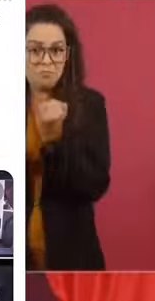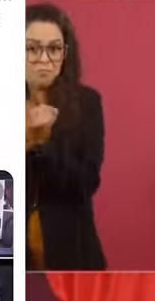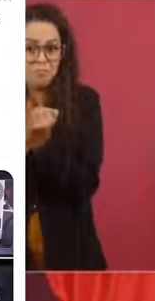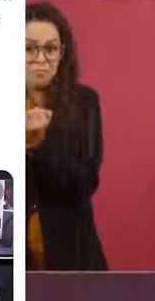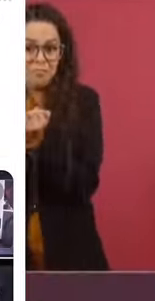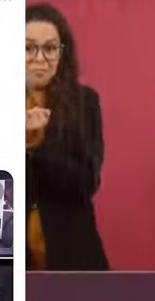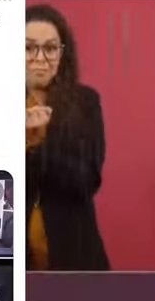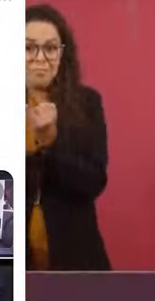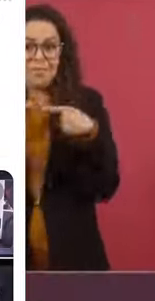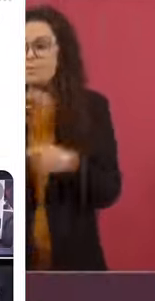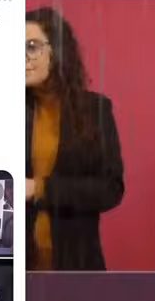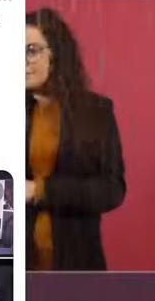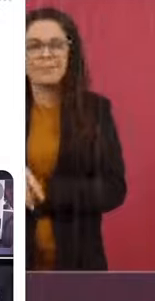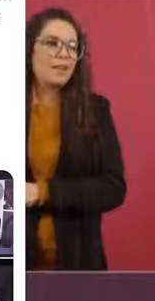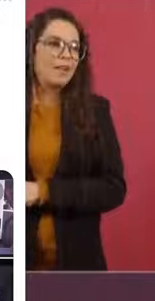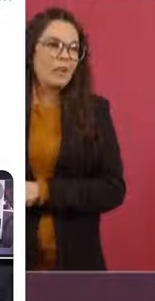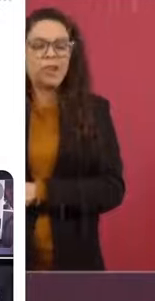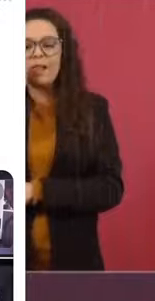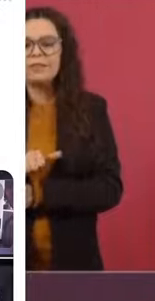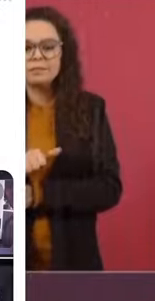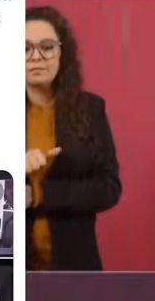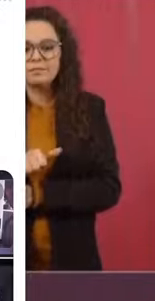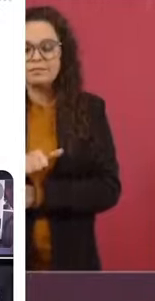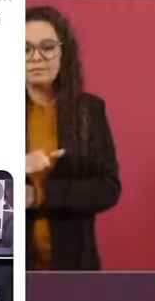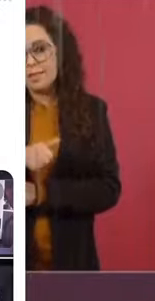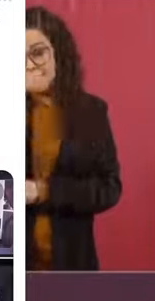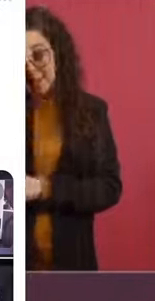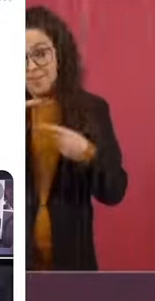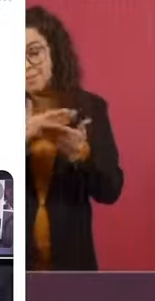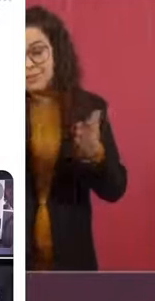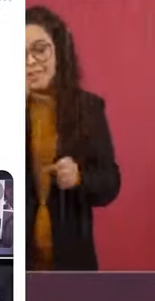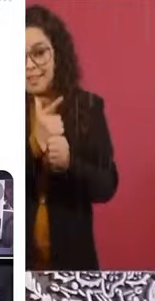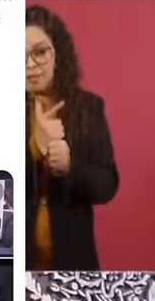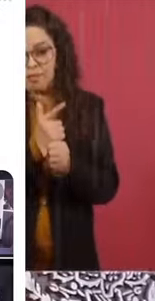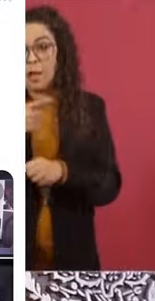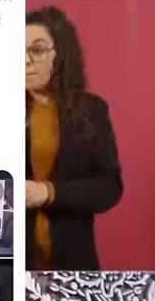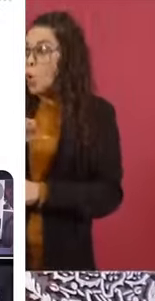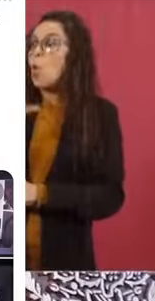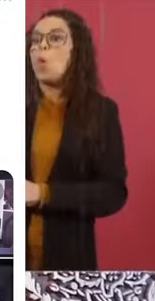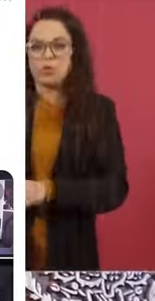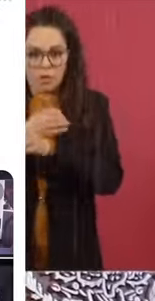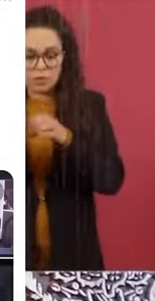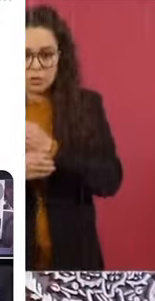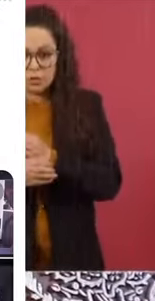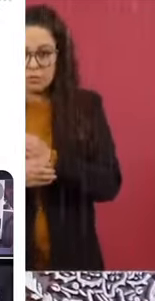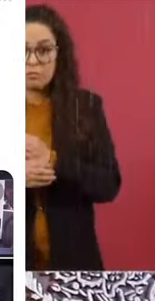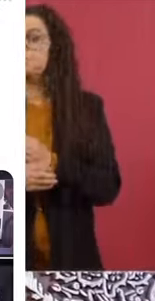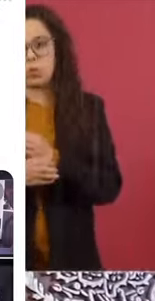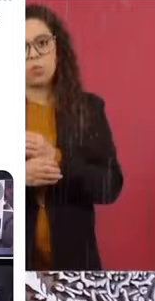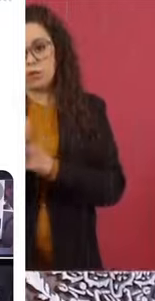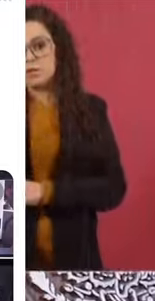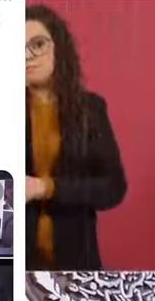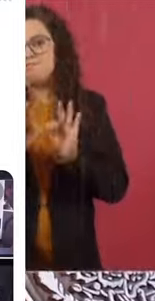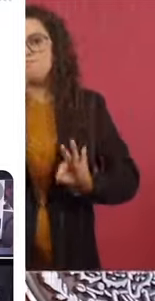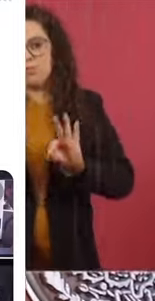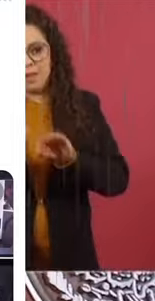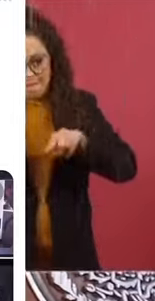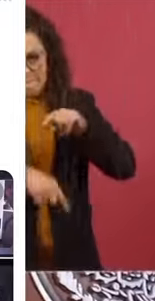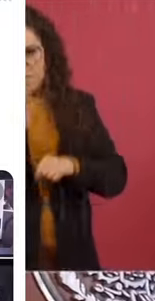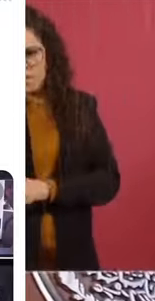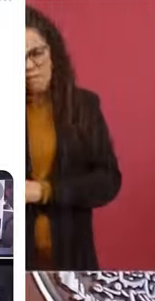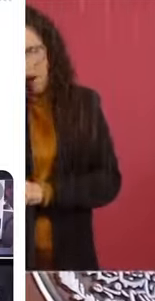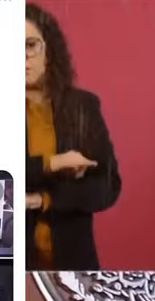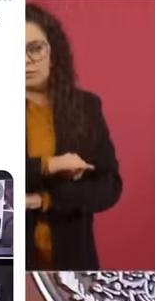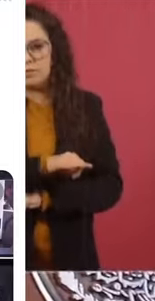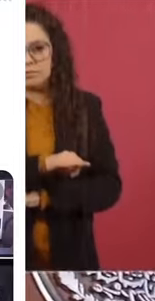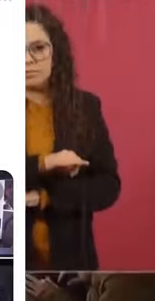¿Eso para qué? Pues se va a aclarar. Pero si hay otras cosas que sí ameritan, ¿no? Ahora que